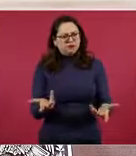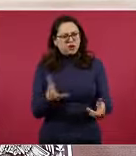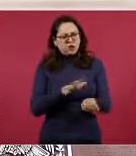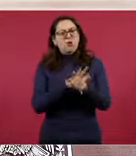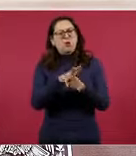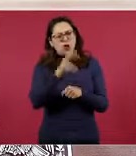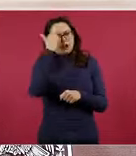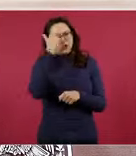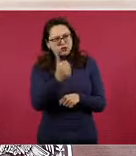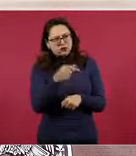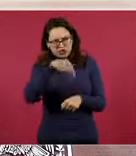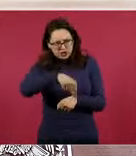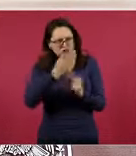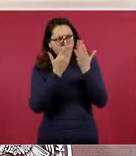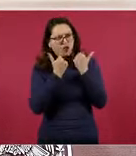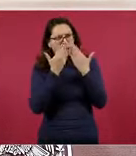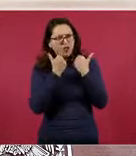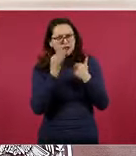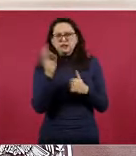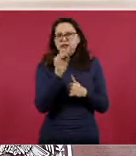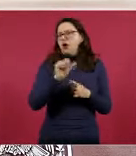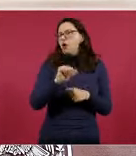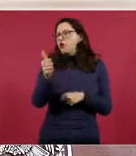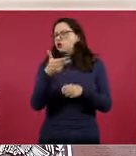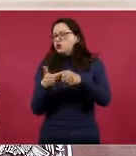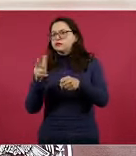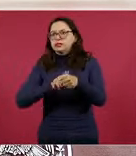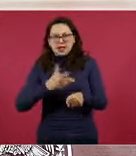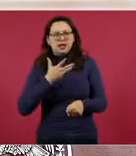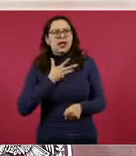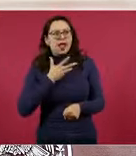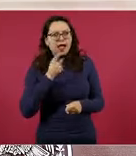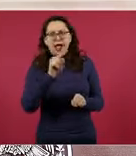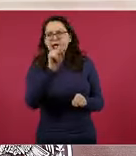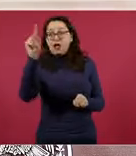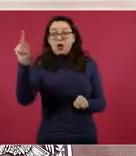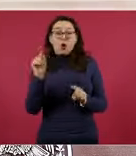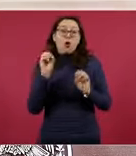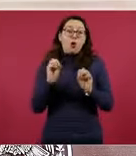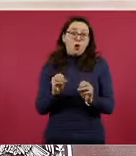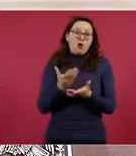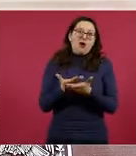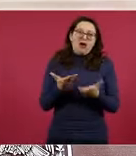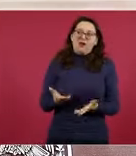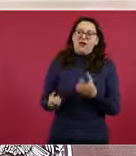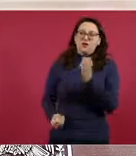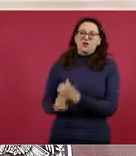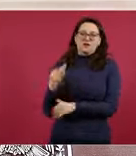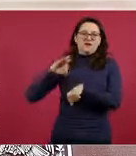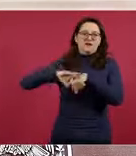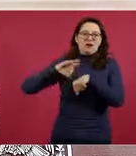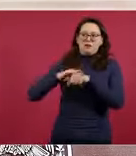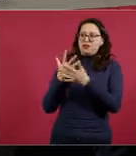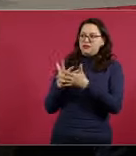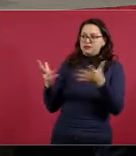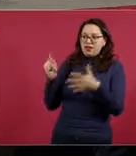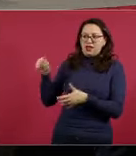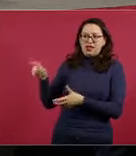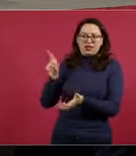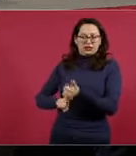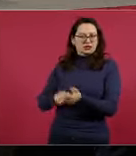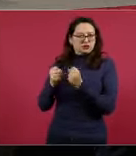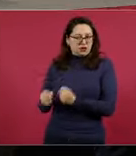empezar a buscar. Y ese es uno de los grandes servicios que nos va a dar ahora también la megafarmacia. Este proceso, para darnos una